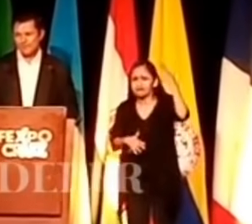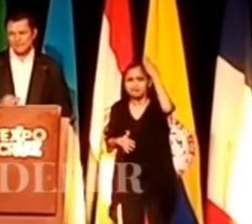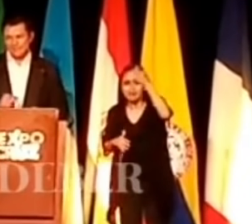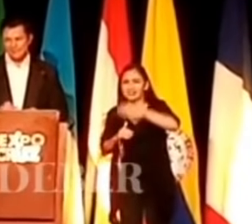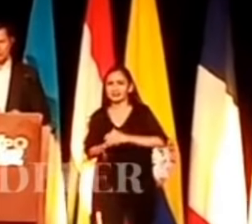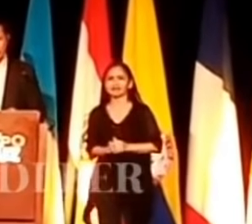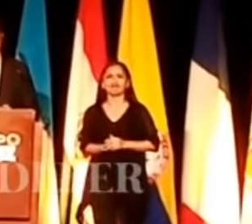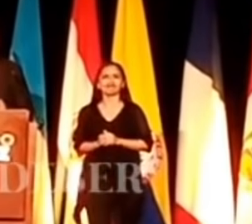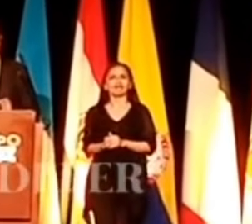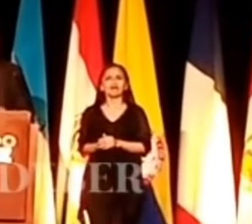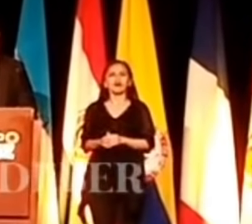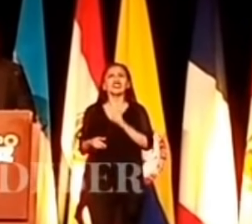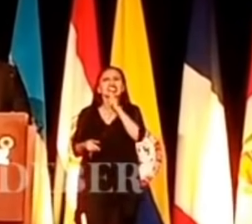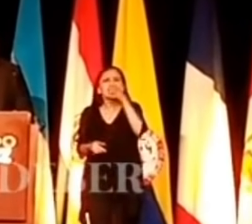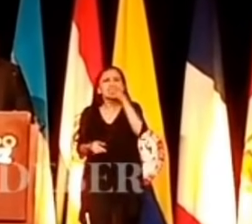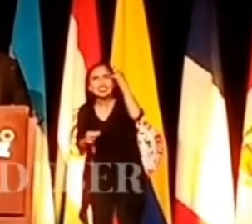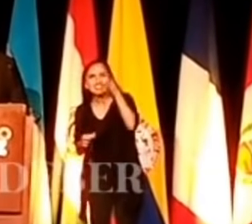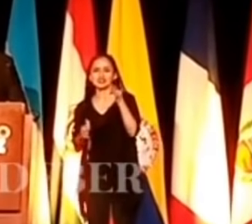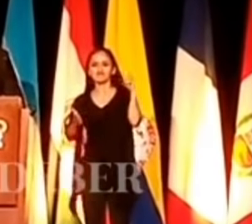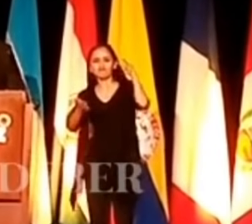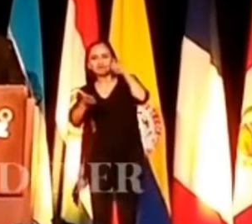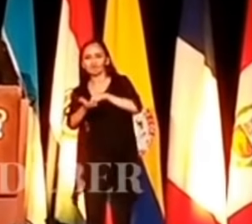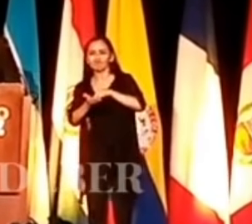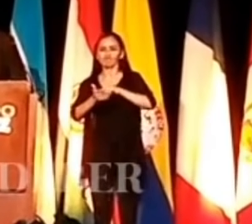tener sus convicciones